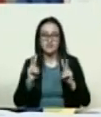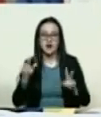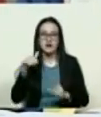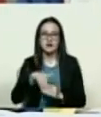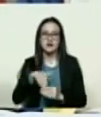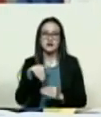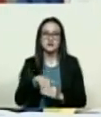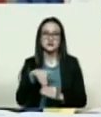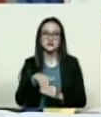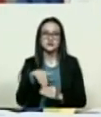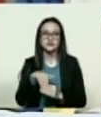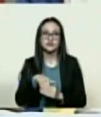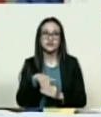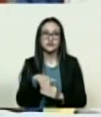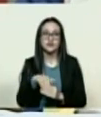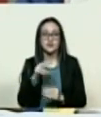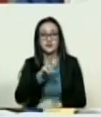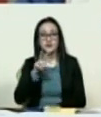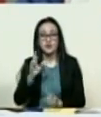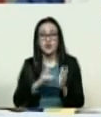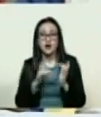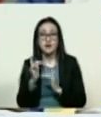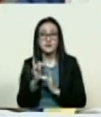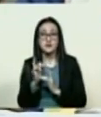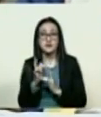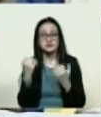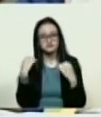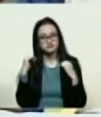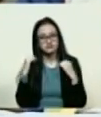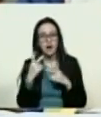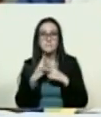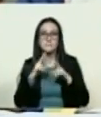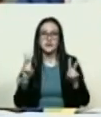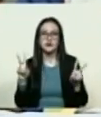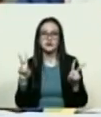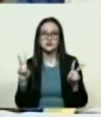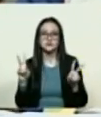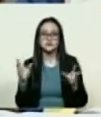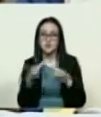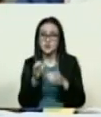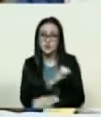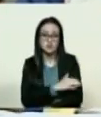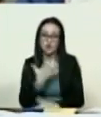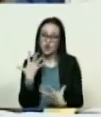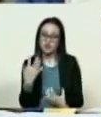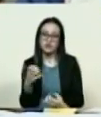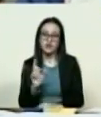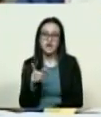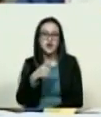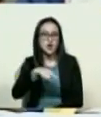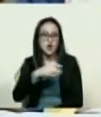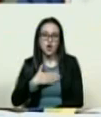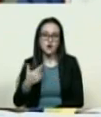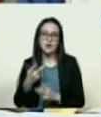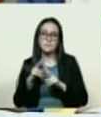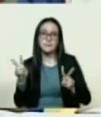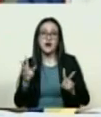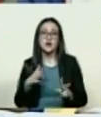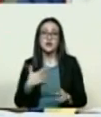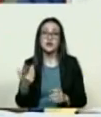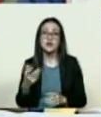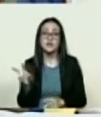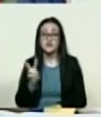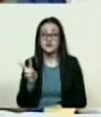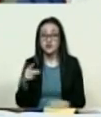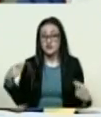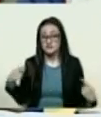elecciones del 22 de abril es un ejercicio de paz. La derecha no lo ha entendido porque ellos no quieren paz. Ellos quisieran que este país se